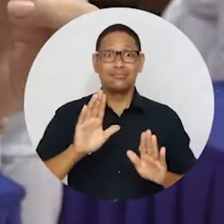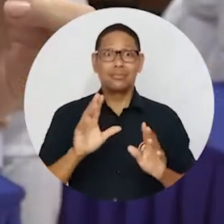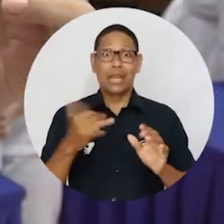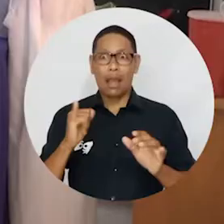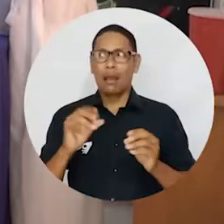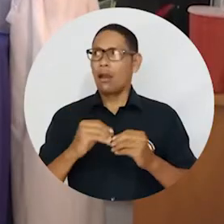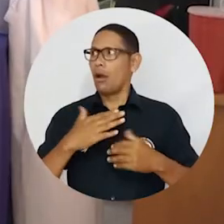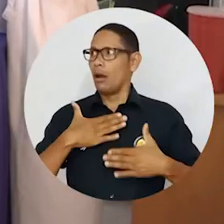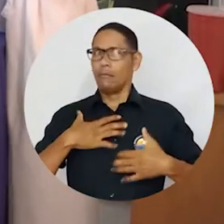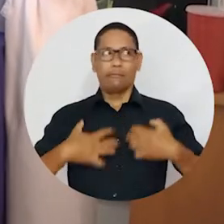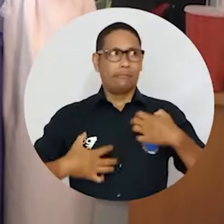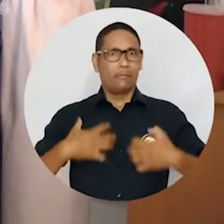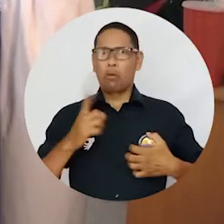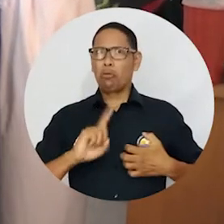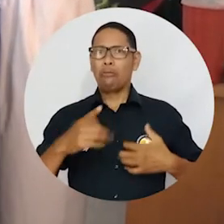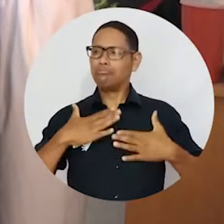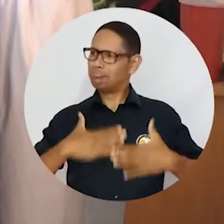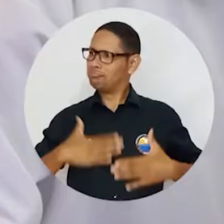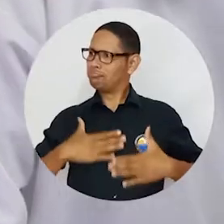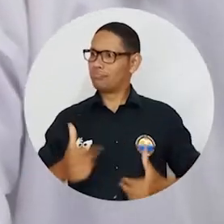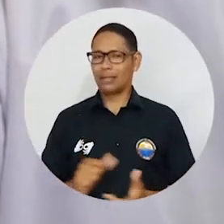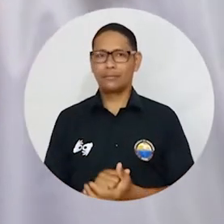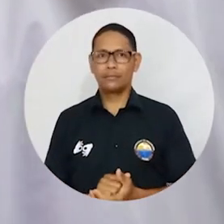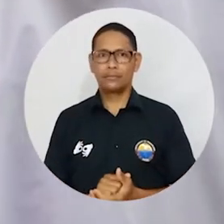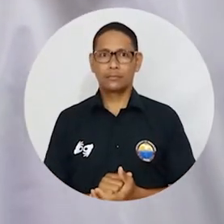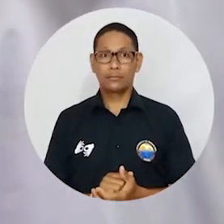más confianza. La jornada fue organizada por la